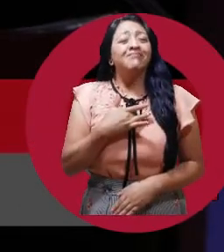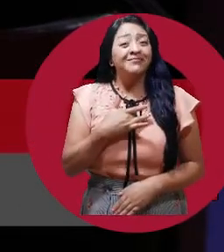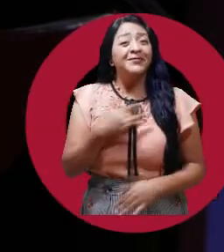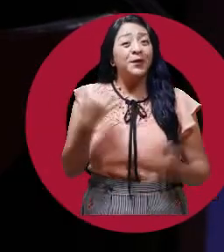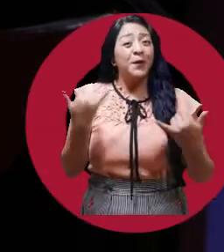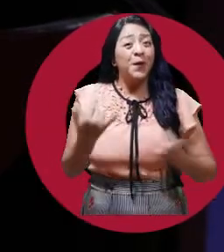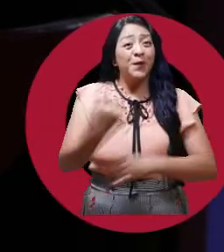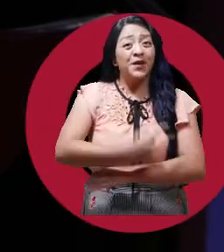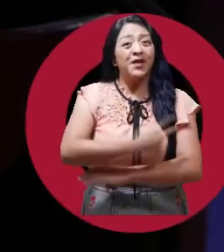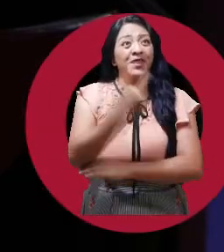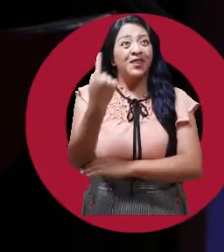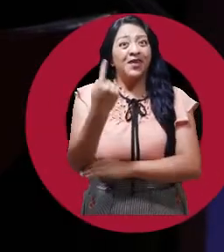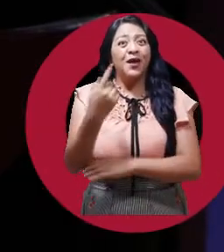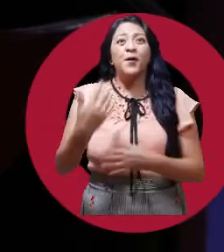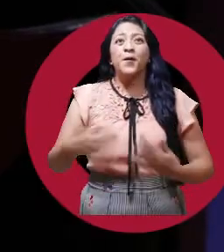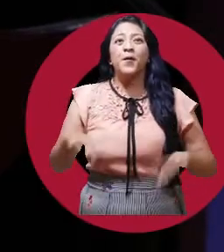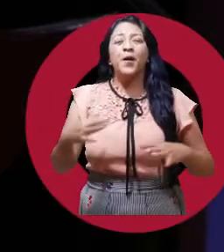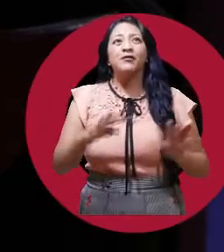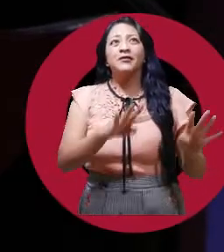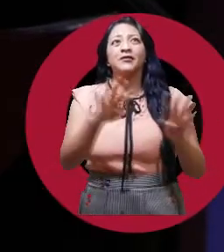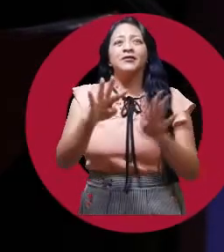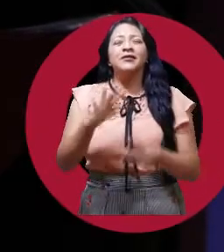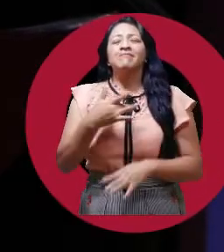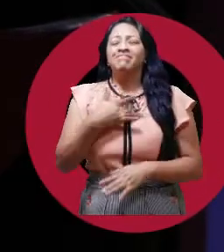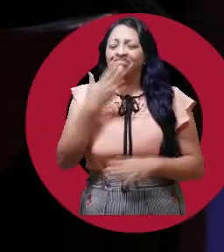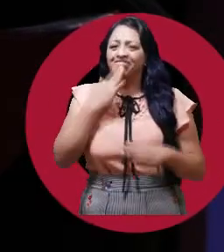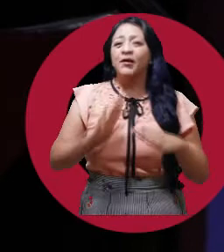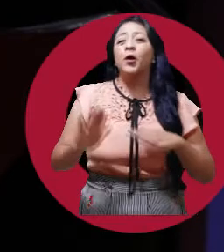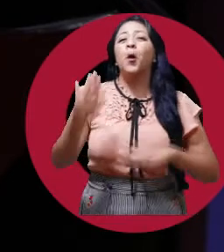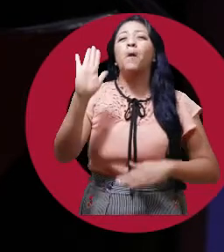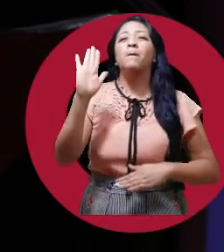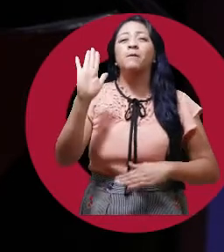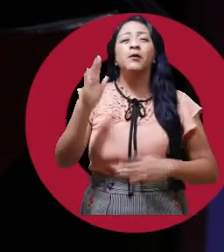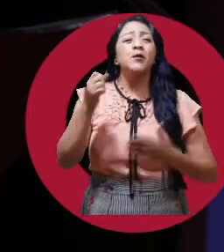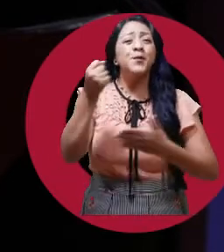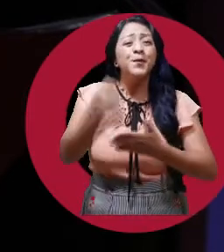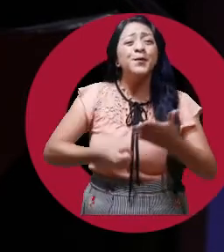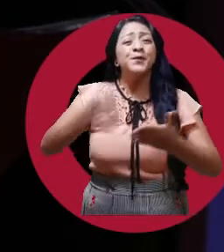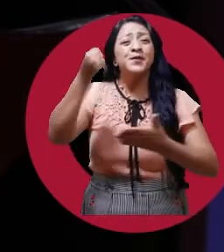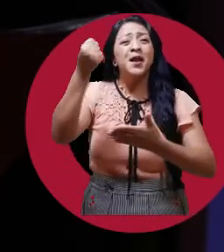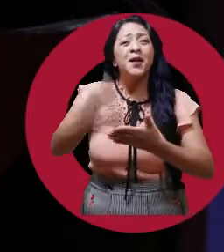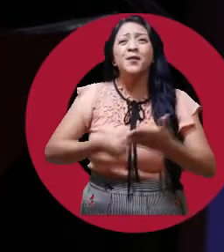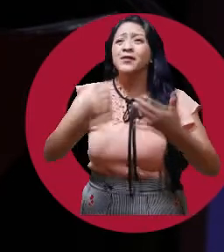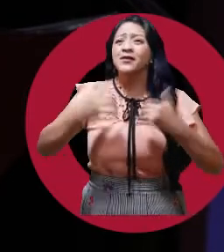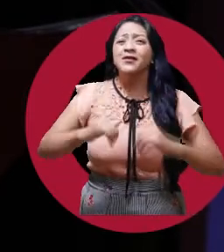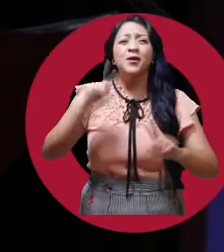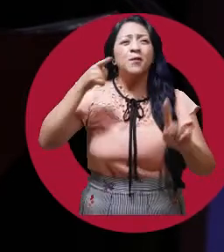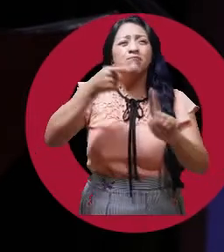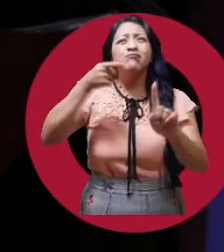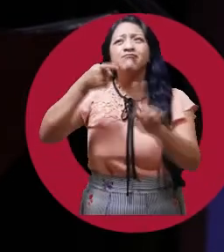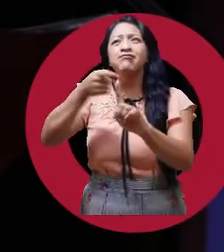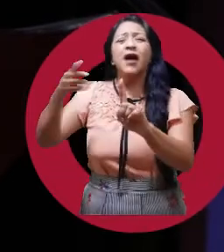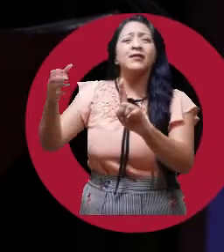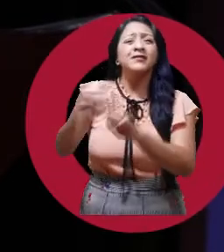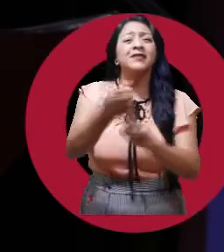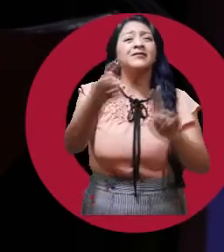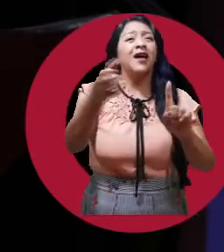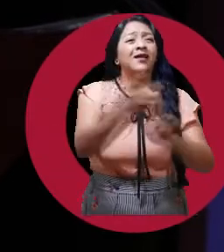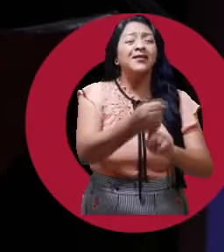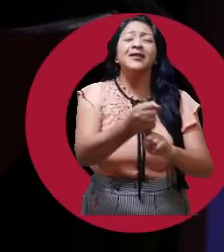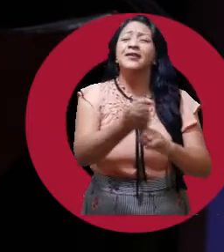hoy por hoy a nosotros nos cautiva y nos compromete a seguir luchando por muchos otros objetivos que